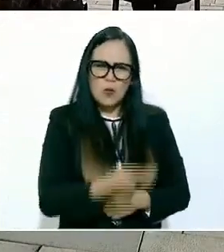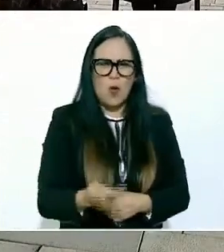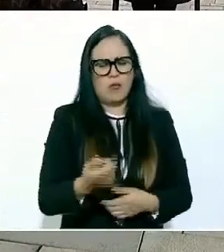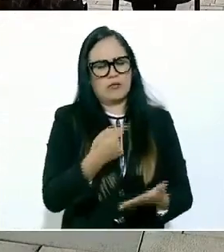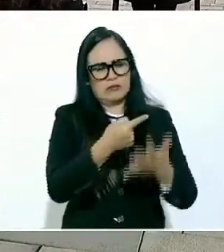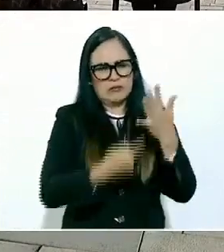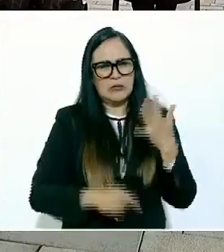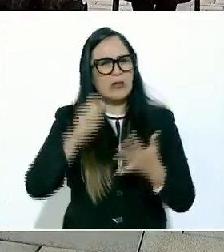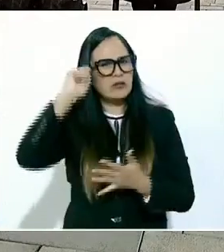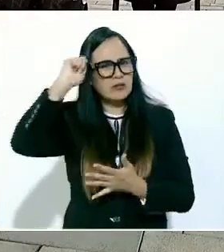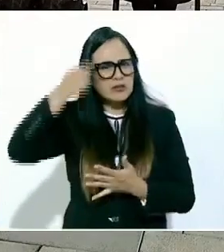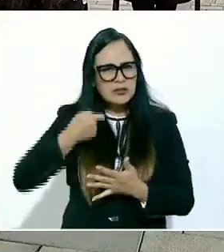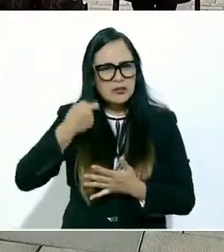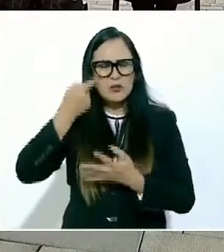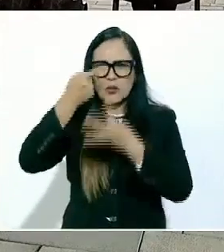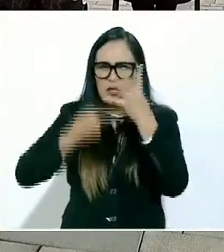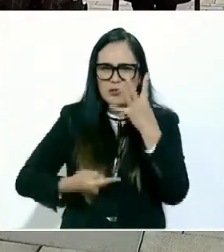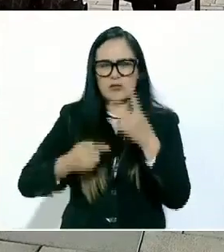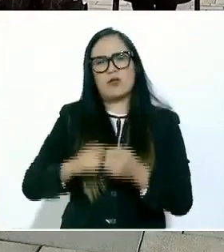Pensiones,